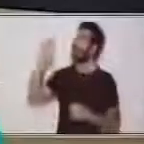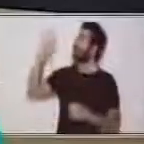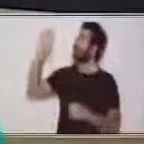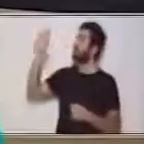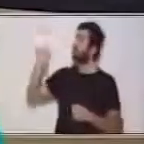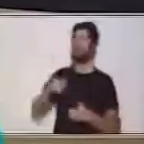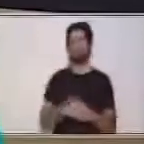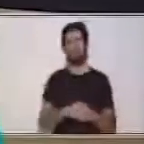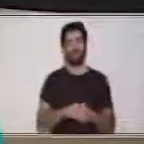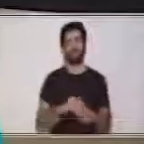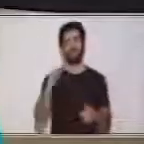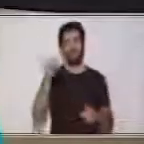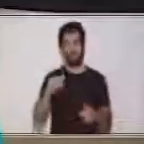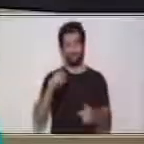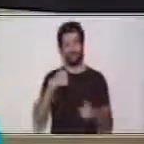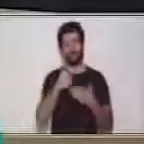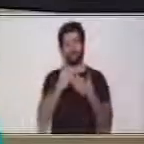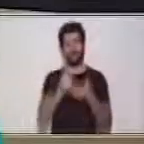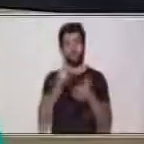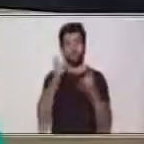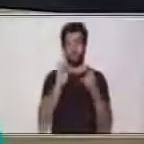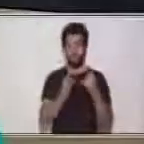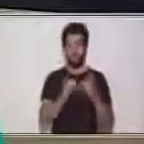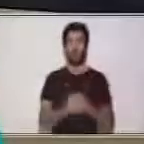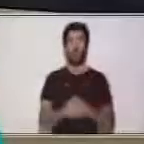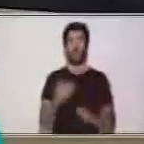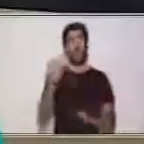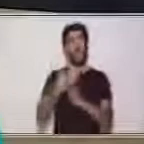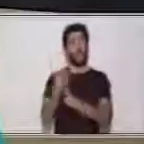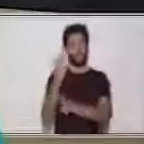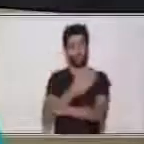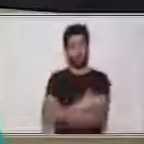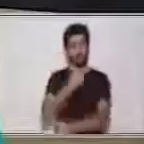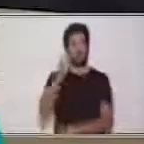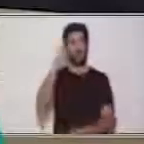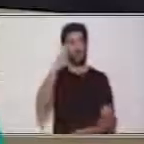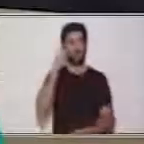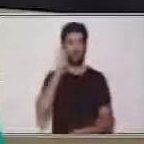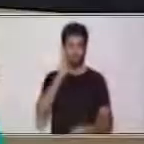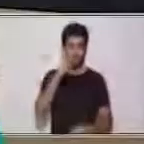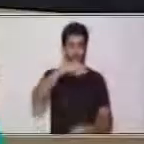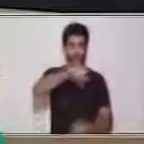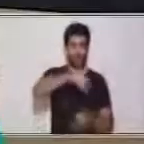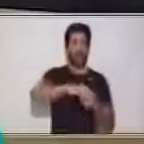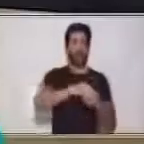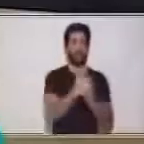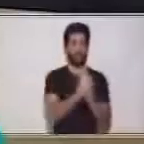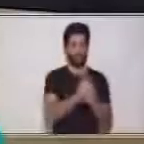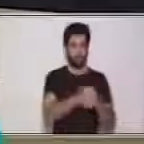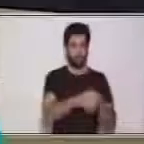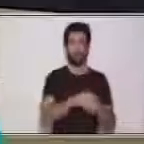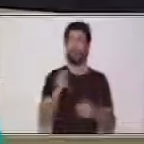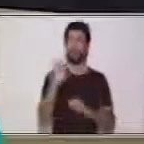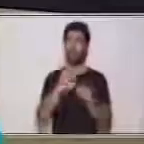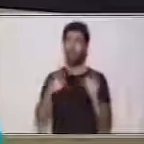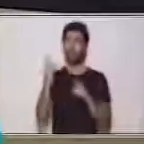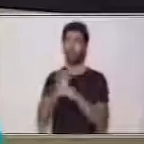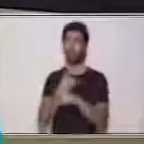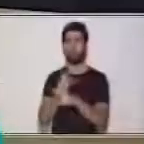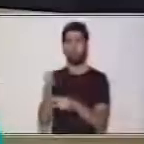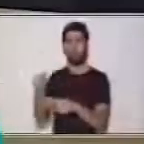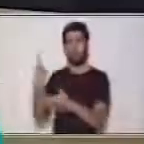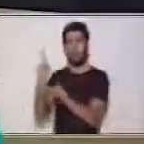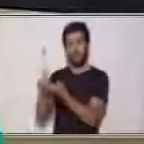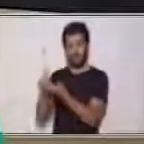Pablo. Antes de empezar te recomiendo que laves tus manos con agua y jabón o utilices gel antibacterial